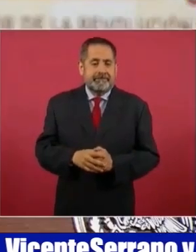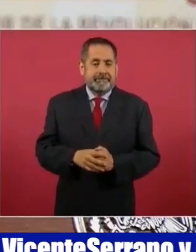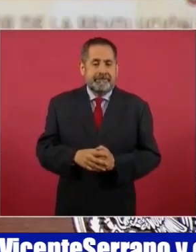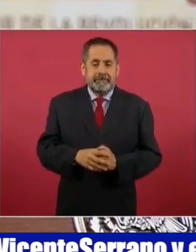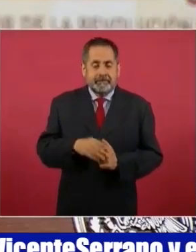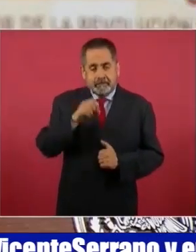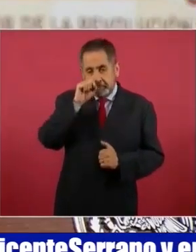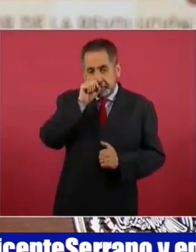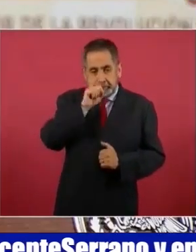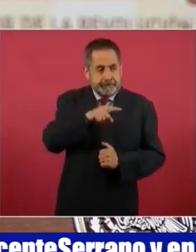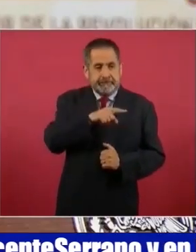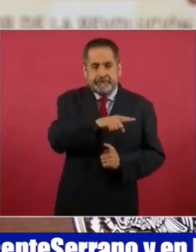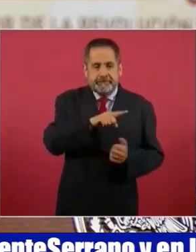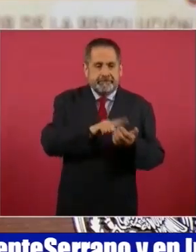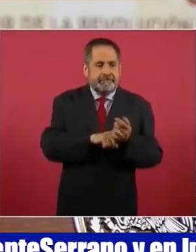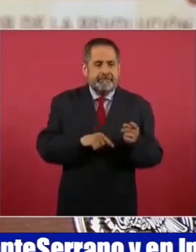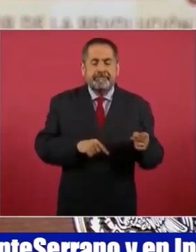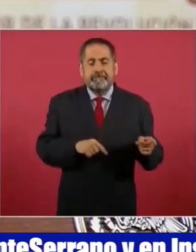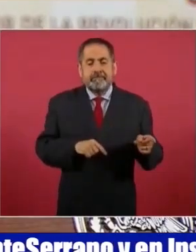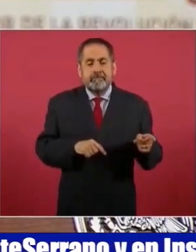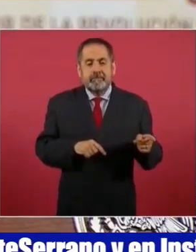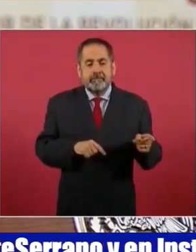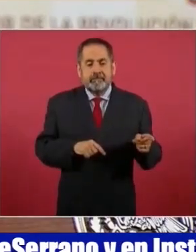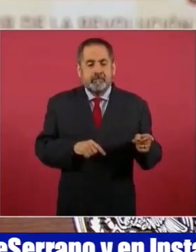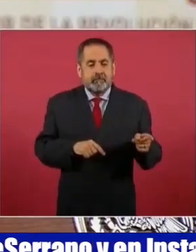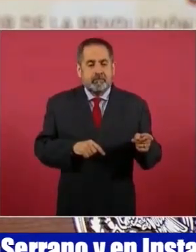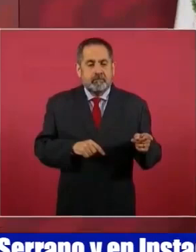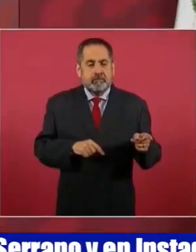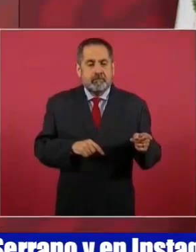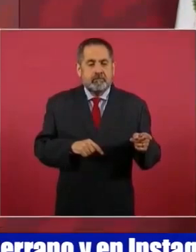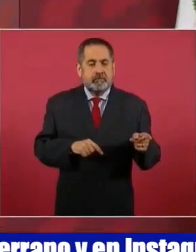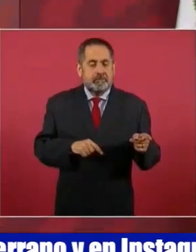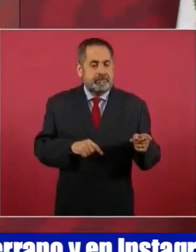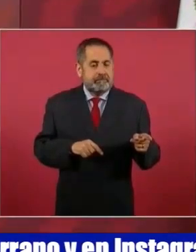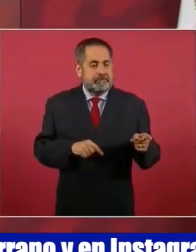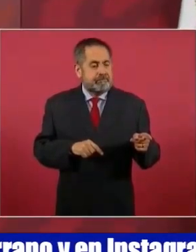y también los intereses